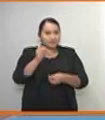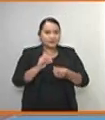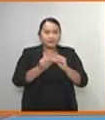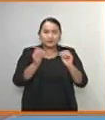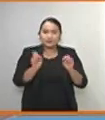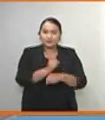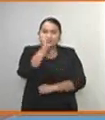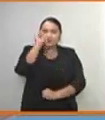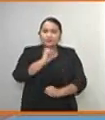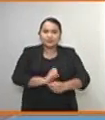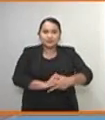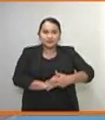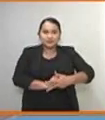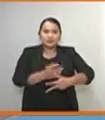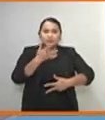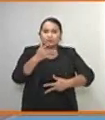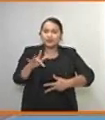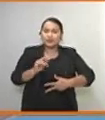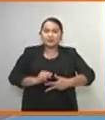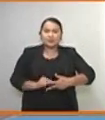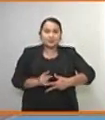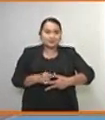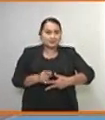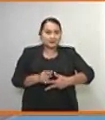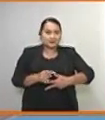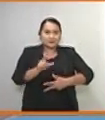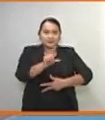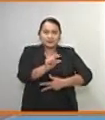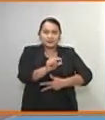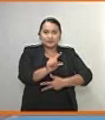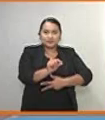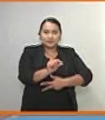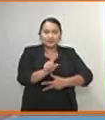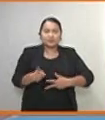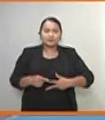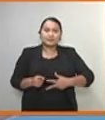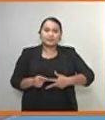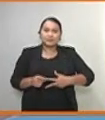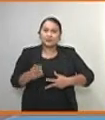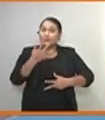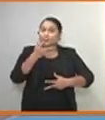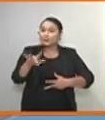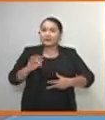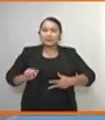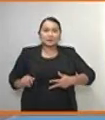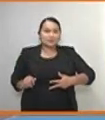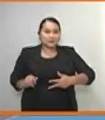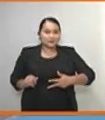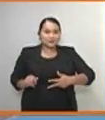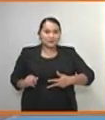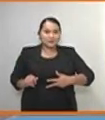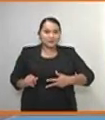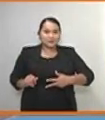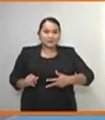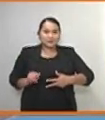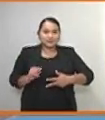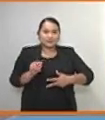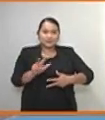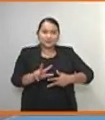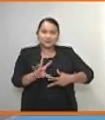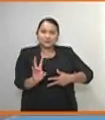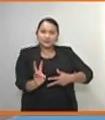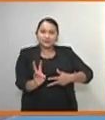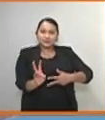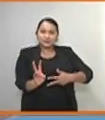número afortunado. Suerte, porque este es el 20. Segundo número, mucha suerte. Este es el